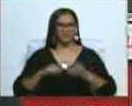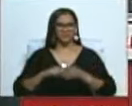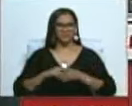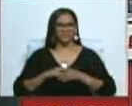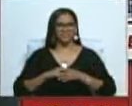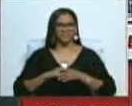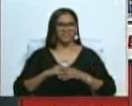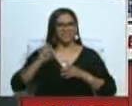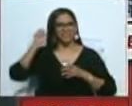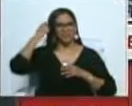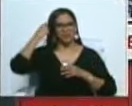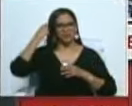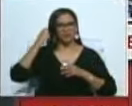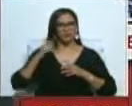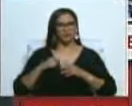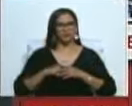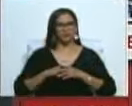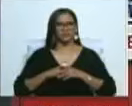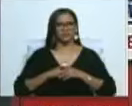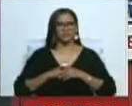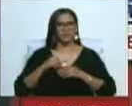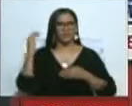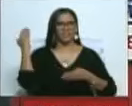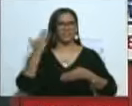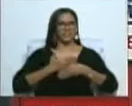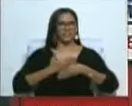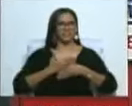Y recordando... mire, por este me sancionaron.